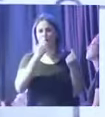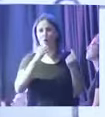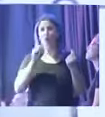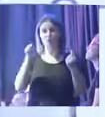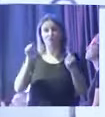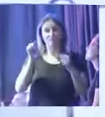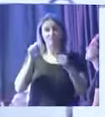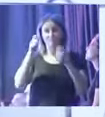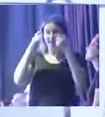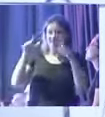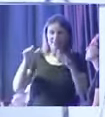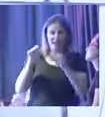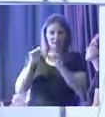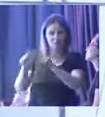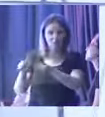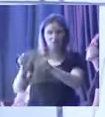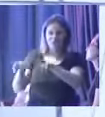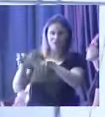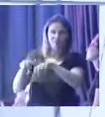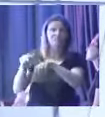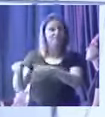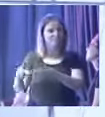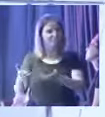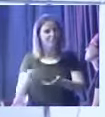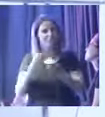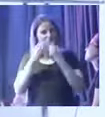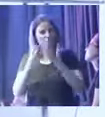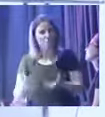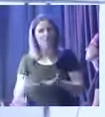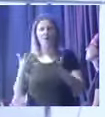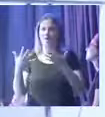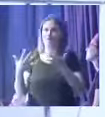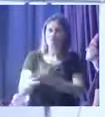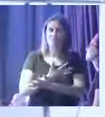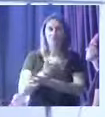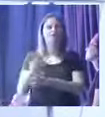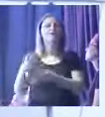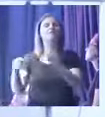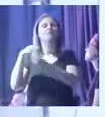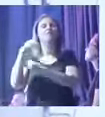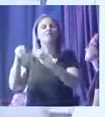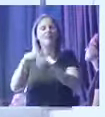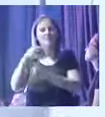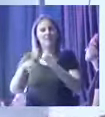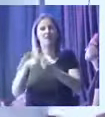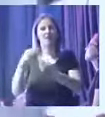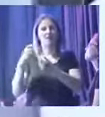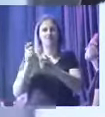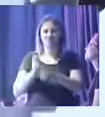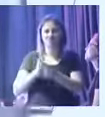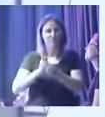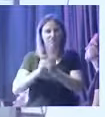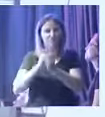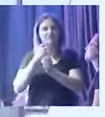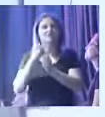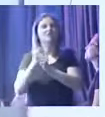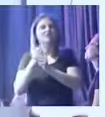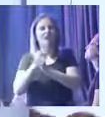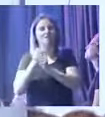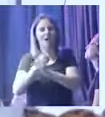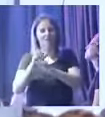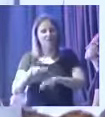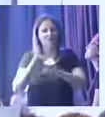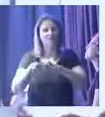ahí, en un gesto y un sacrificio de esas familias brutal. Desde la Policlínica